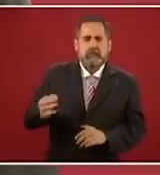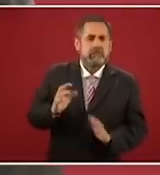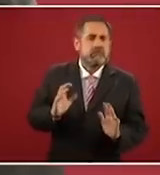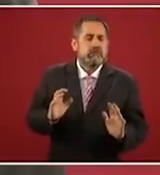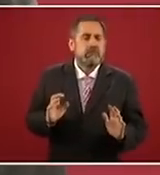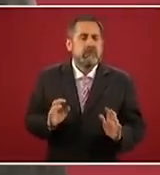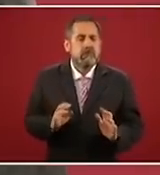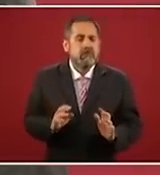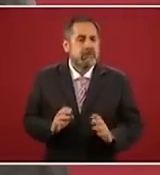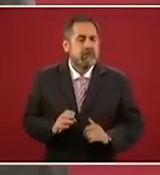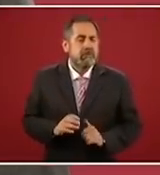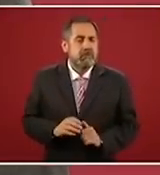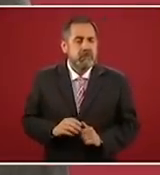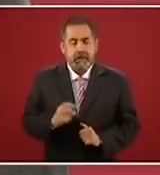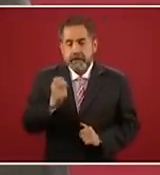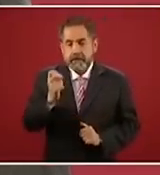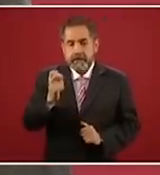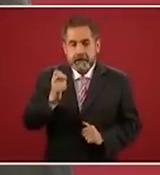Y esto